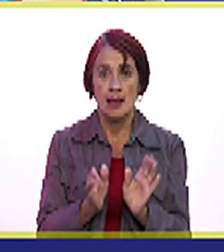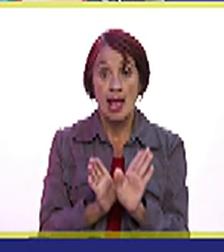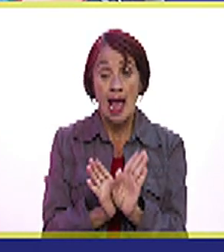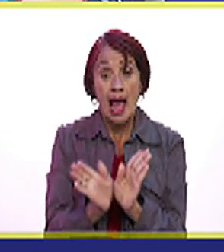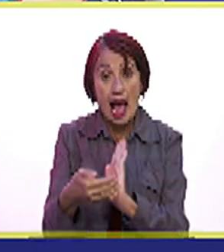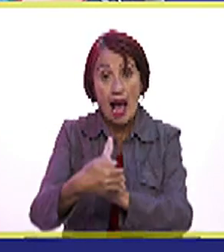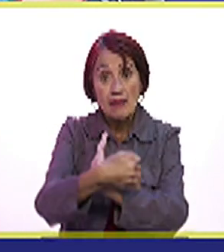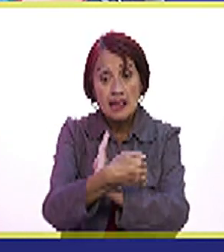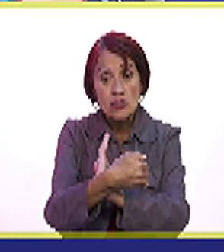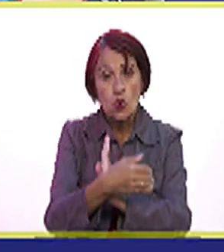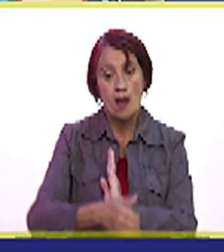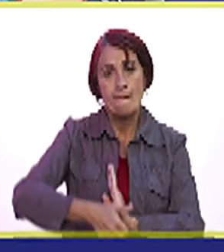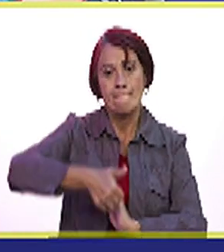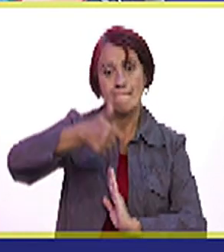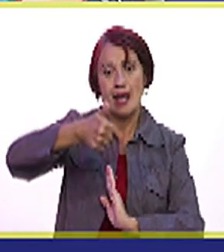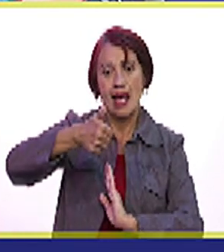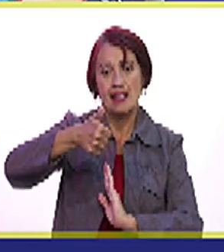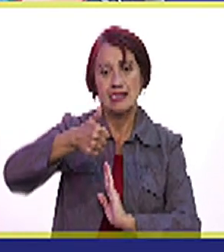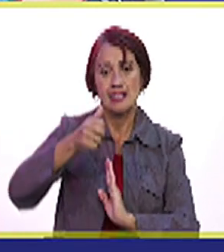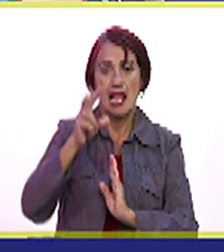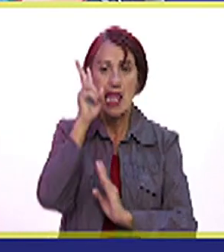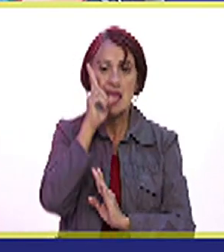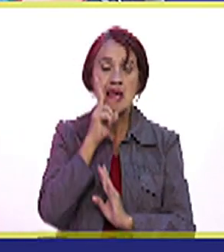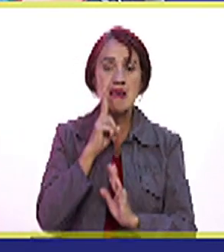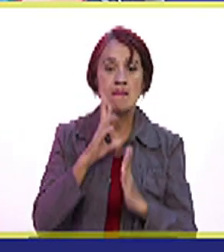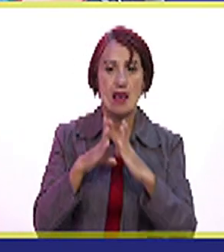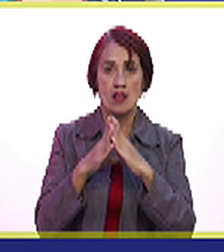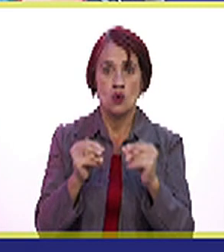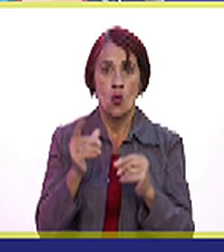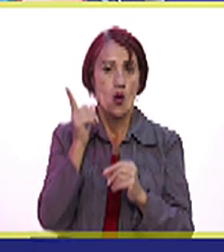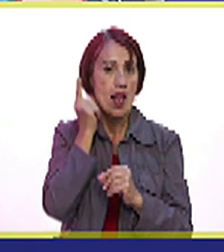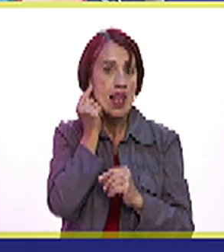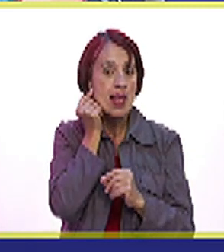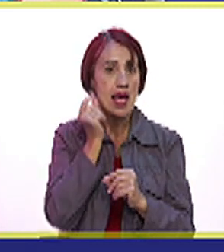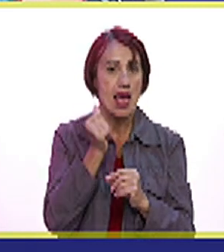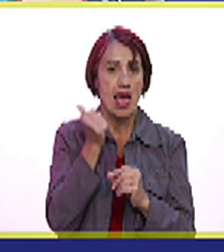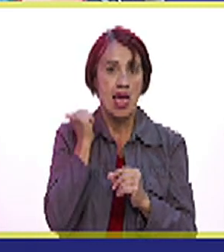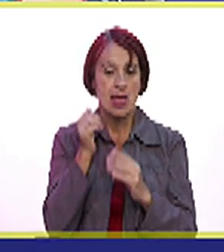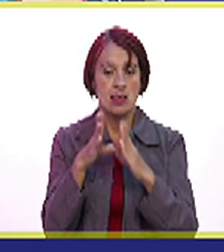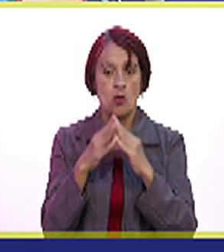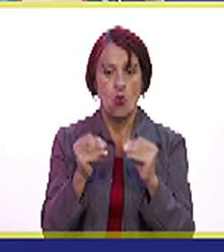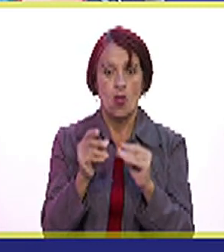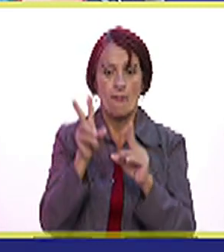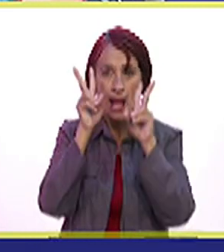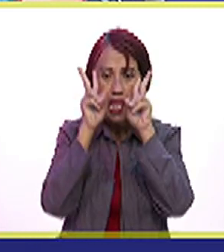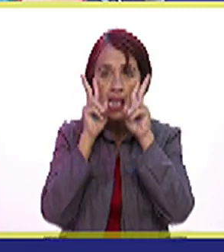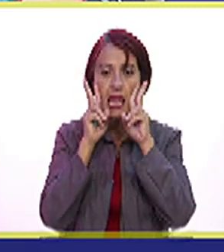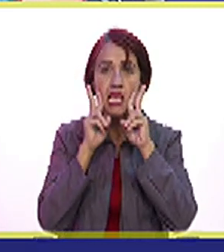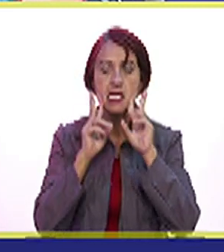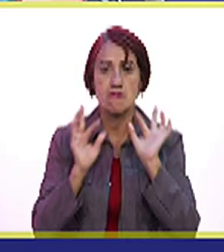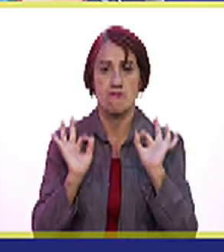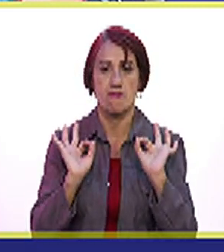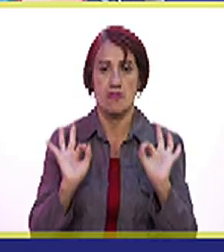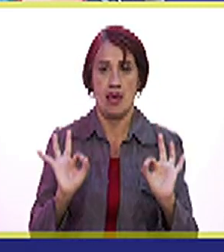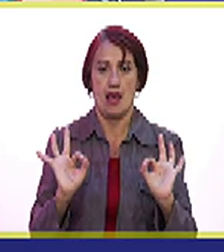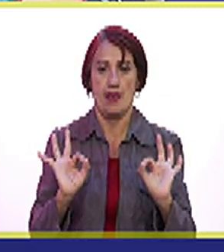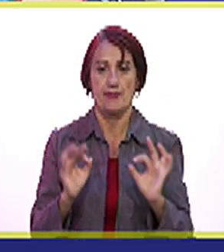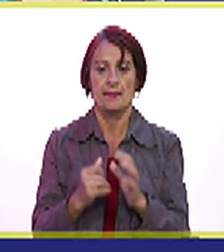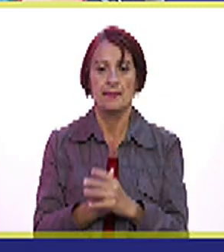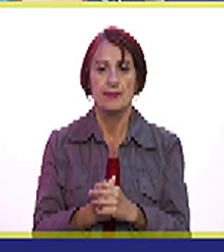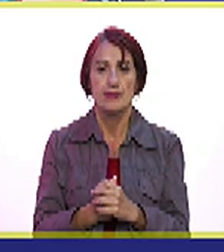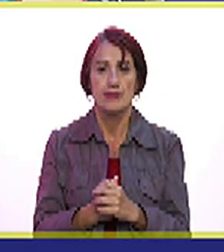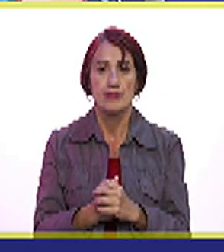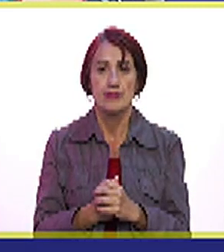Ángela es la más limpia. Clean es limpio. Cleanest es la más limpia. ¿Okay?